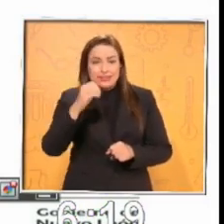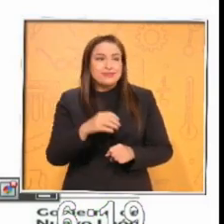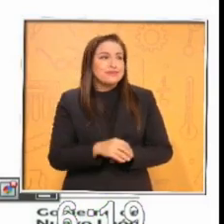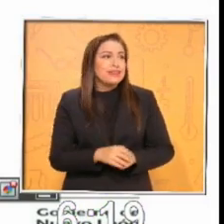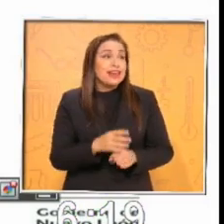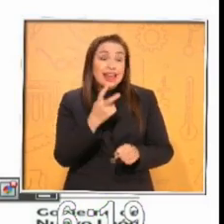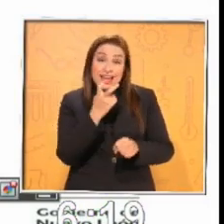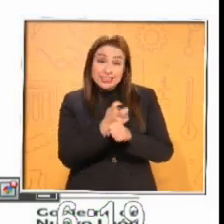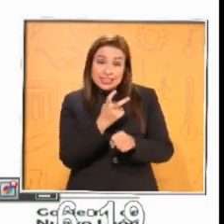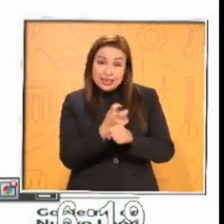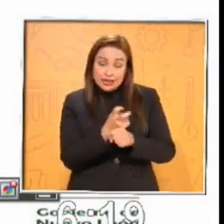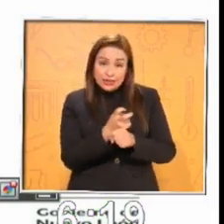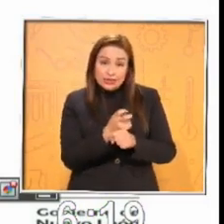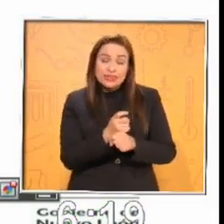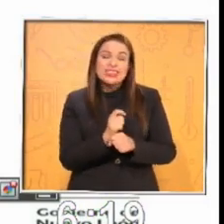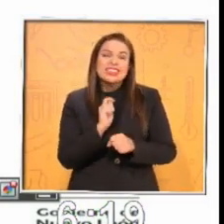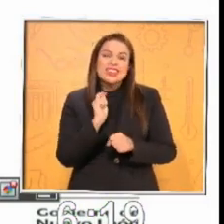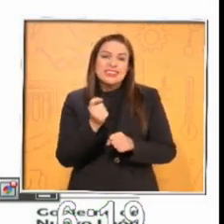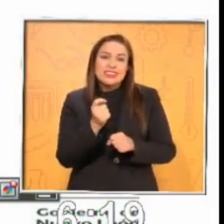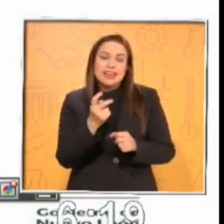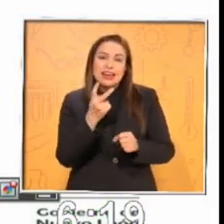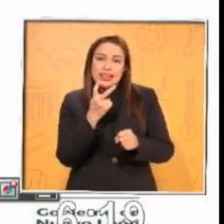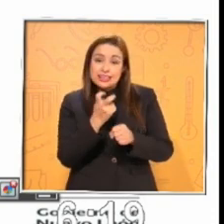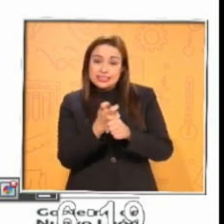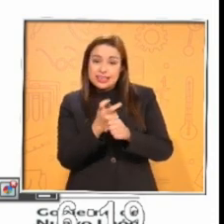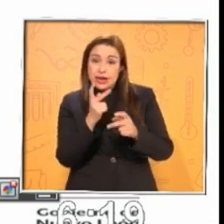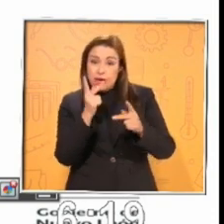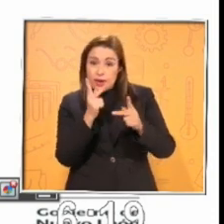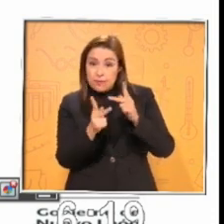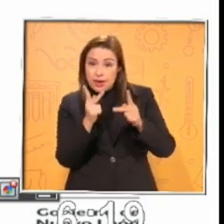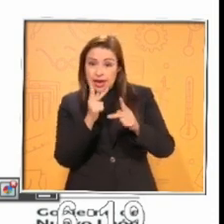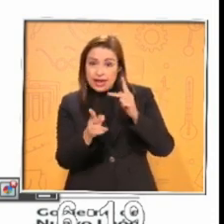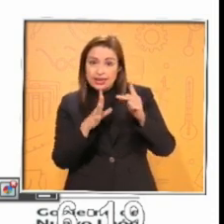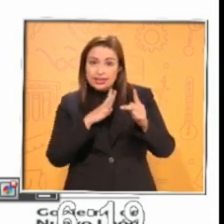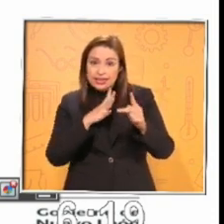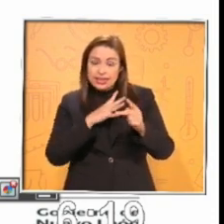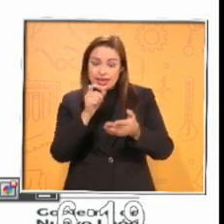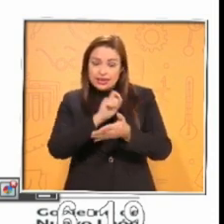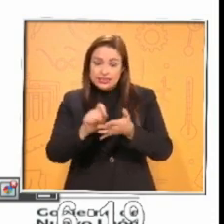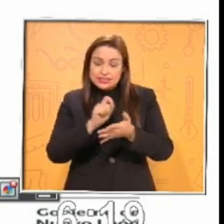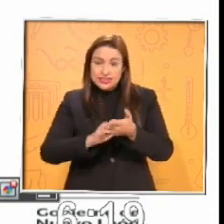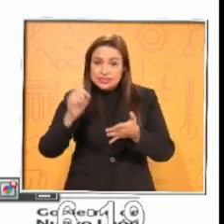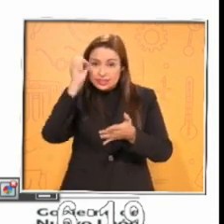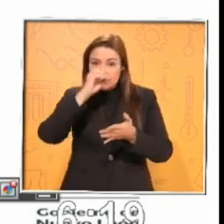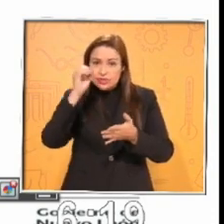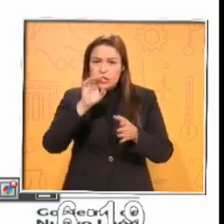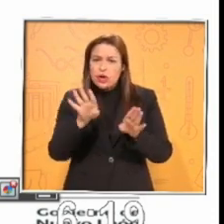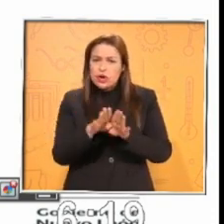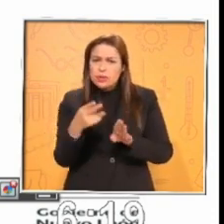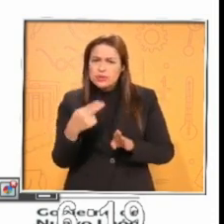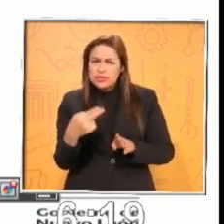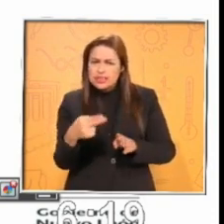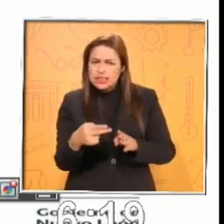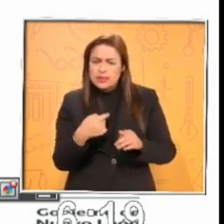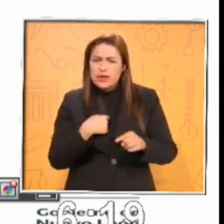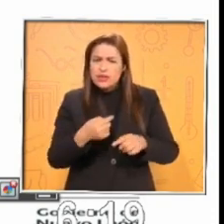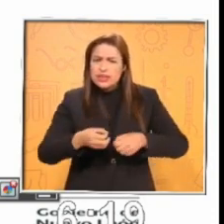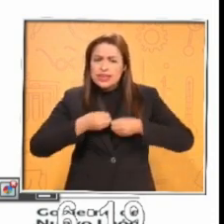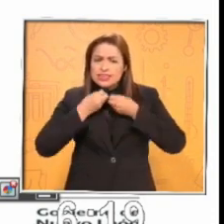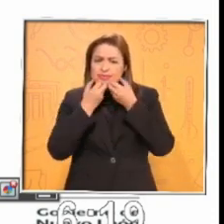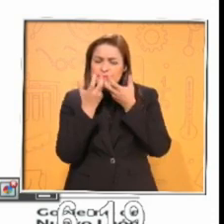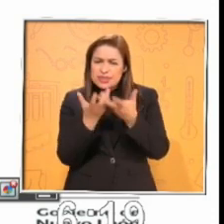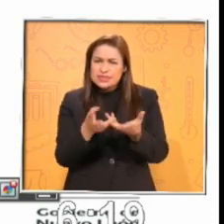la primera parte de un artículo de opinión. ¿Cómo se llama esa parte en donde nosotros expresamos